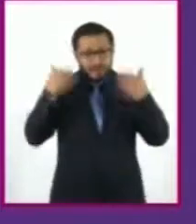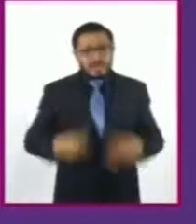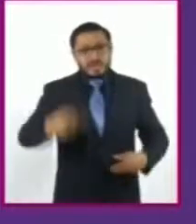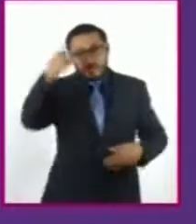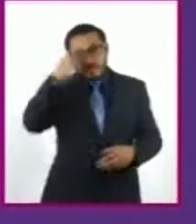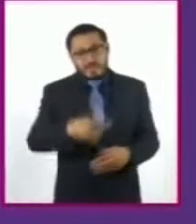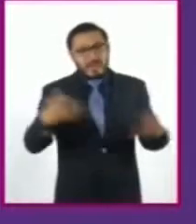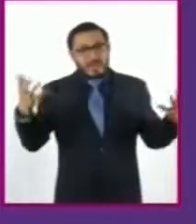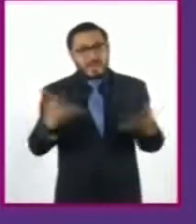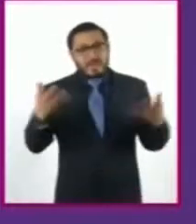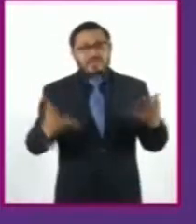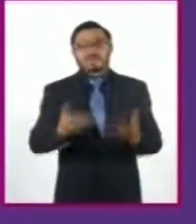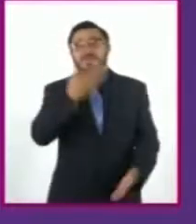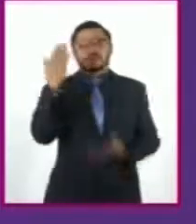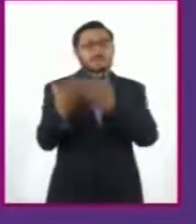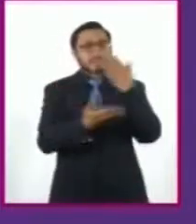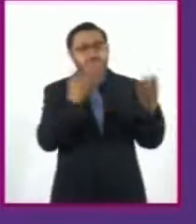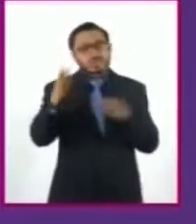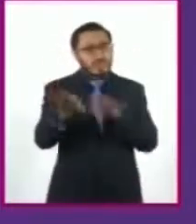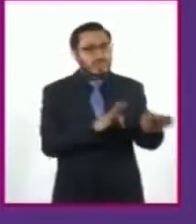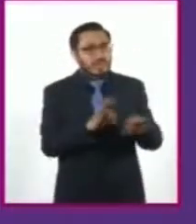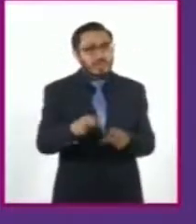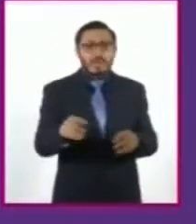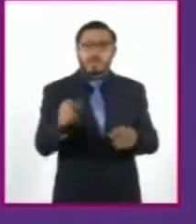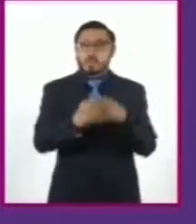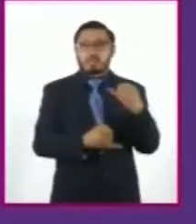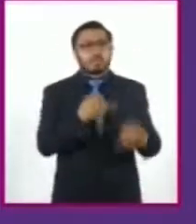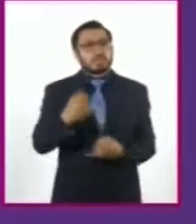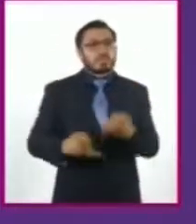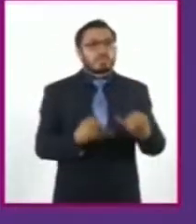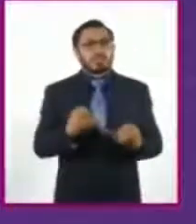de tus estudios, trabajo y recreación?